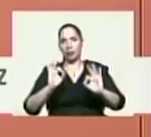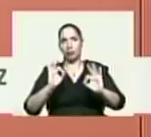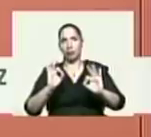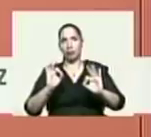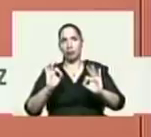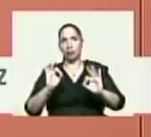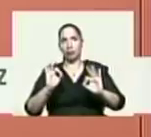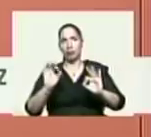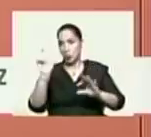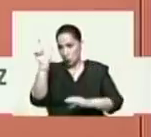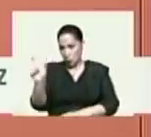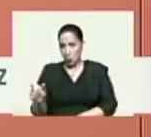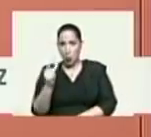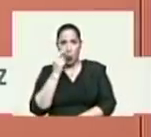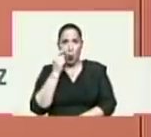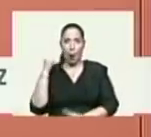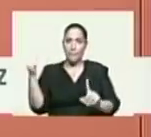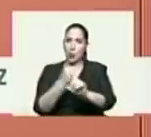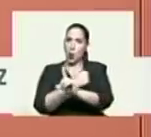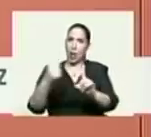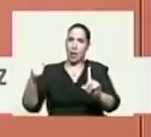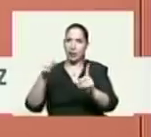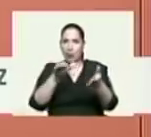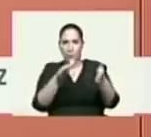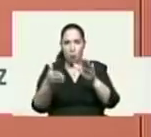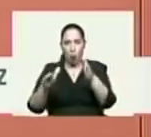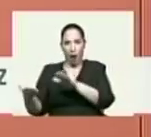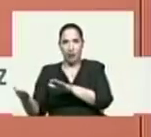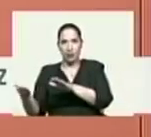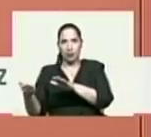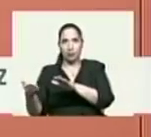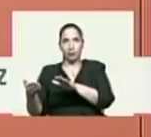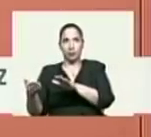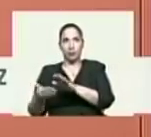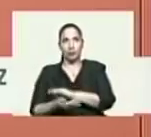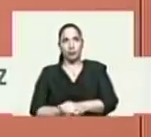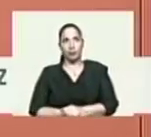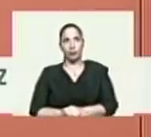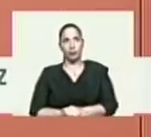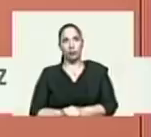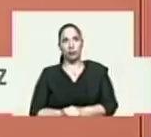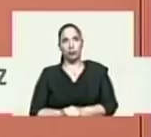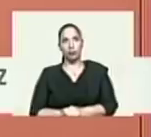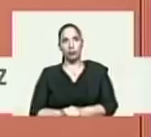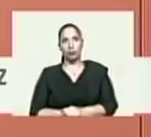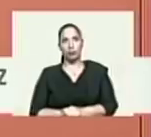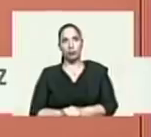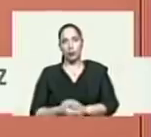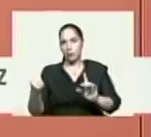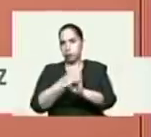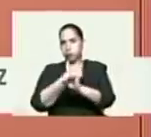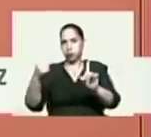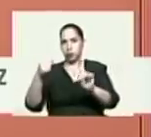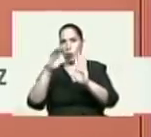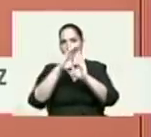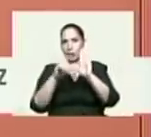simplemente la violencia, el asesinato, la muerte, agredir la Constitución.